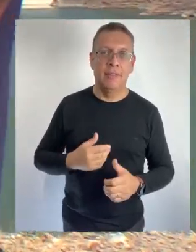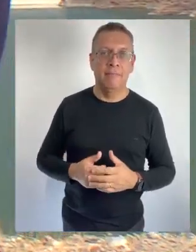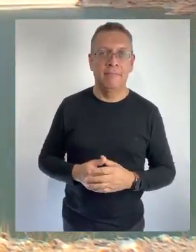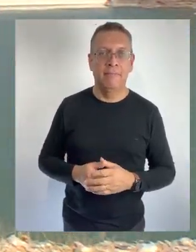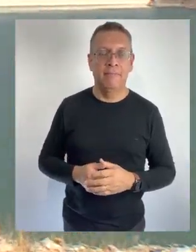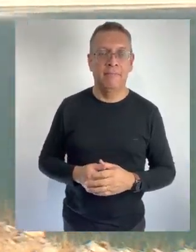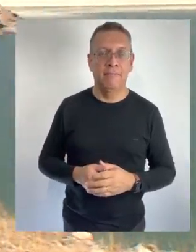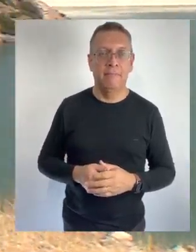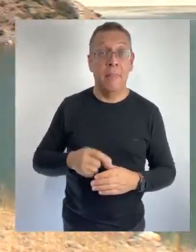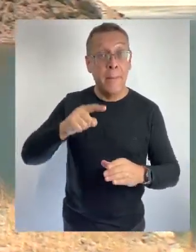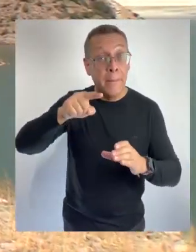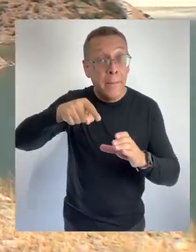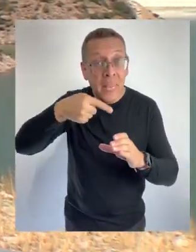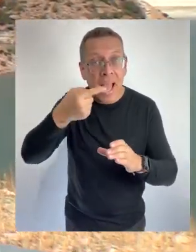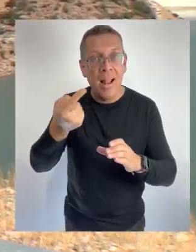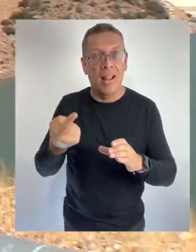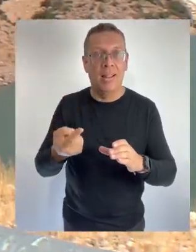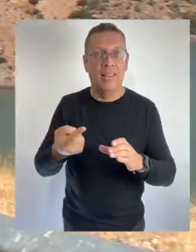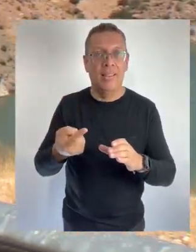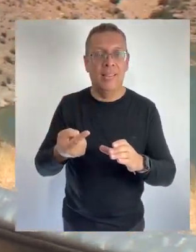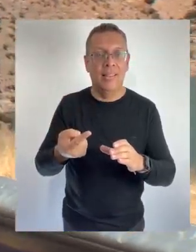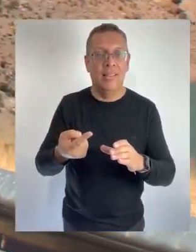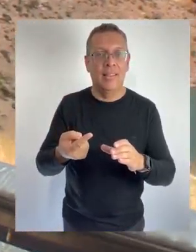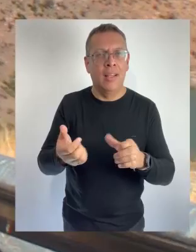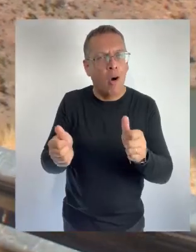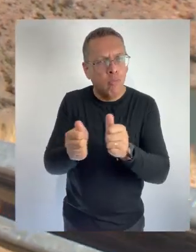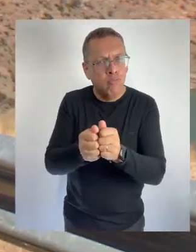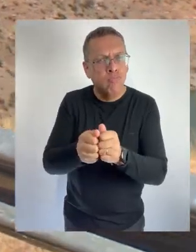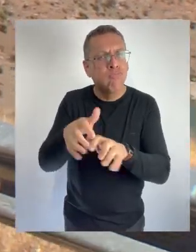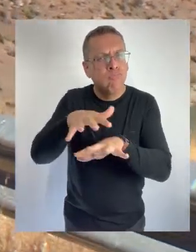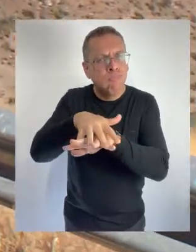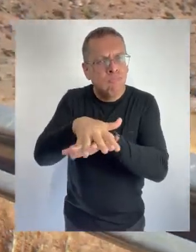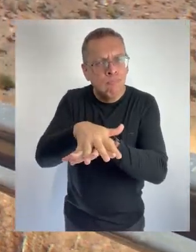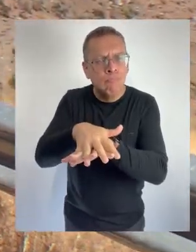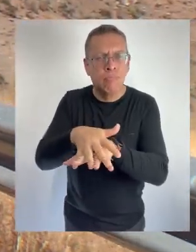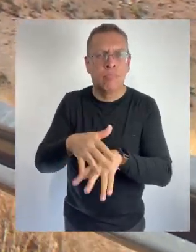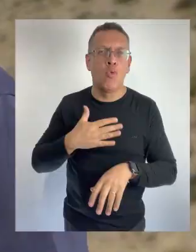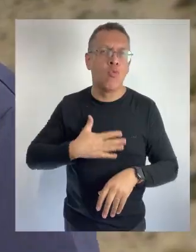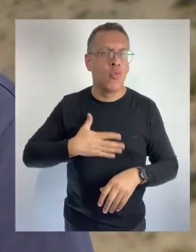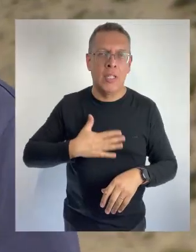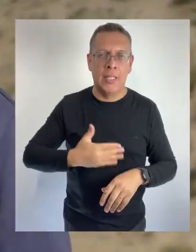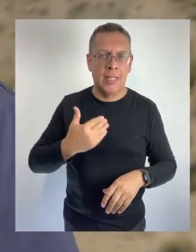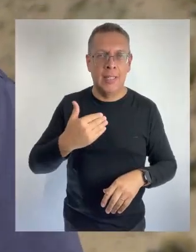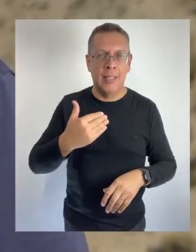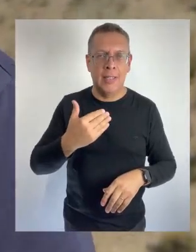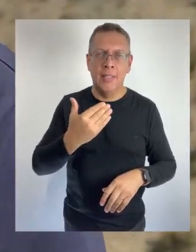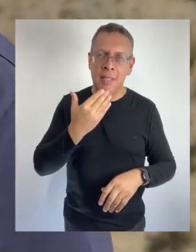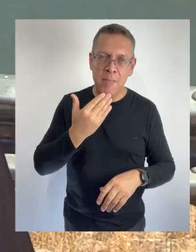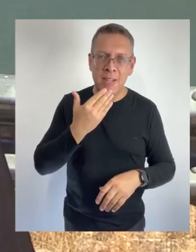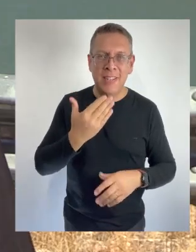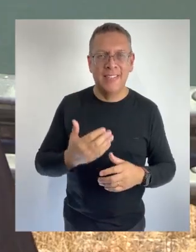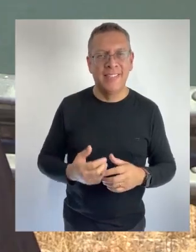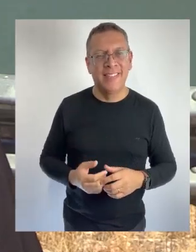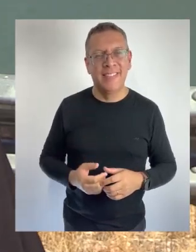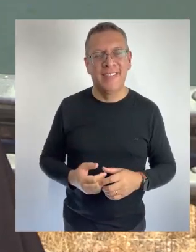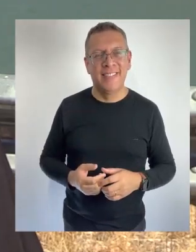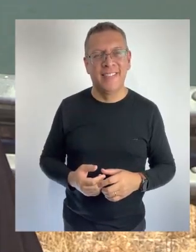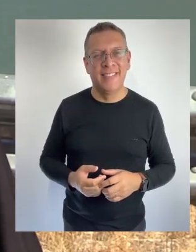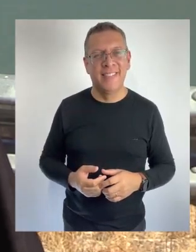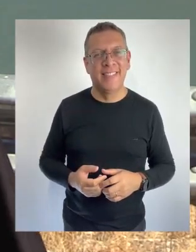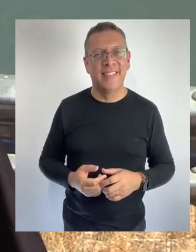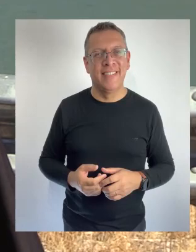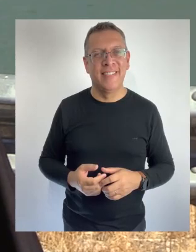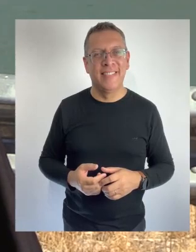O miel. O miel también. Exactamente. No, a mí me gusta todo lo que sea más salado. Eso prefiero de repente un enrollado. Yo sé que